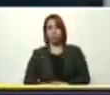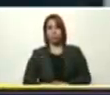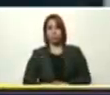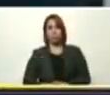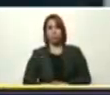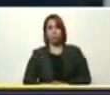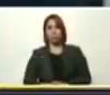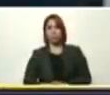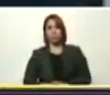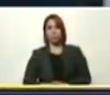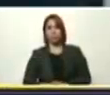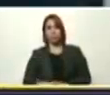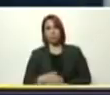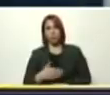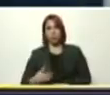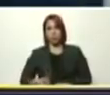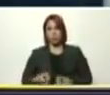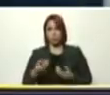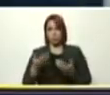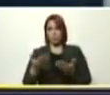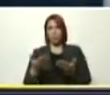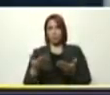apreciaciones que yo quiero entregarles.